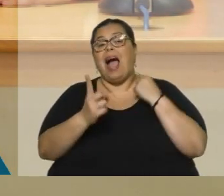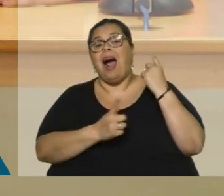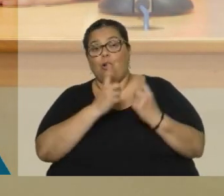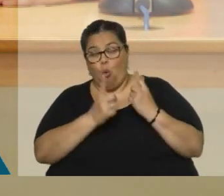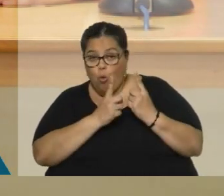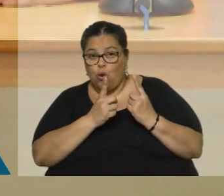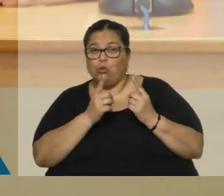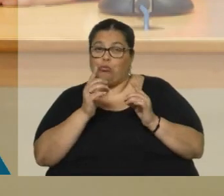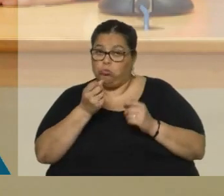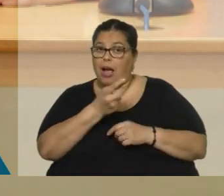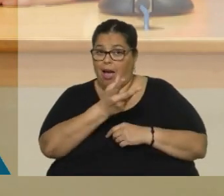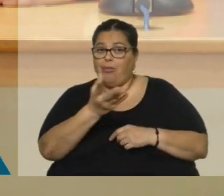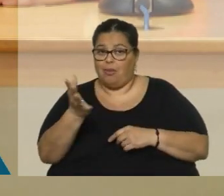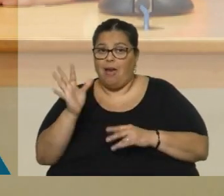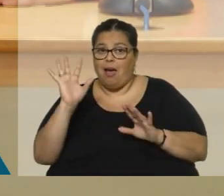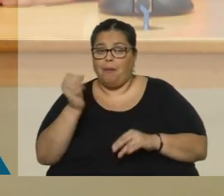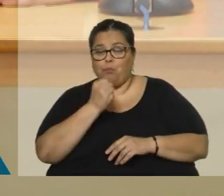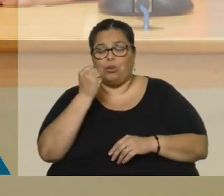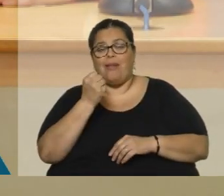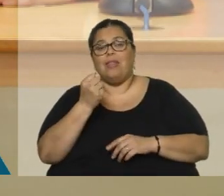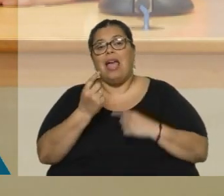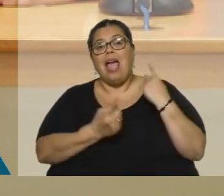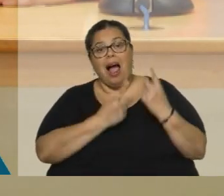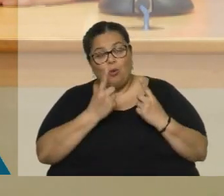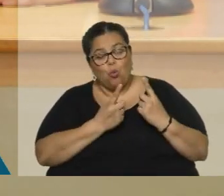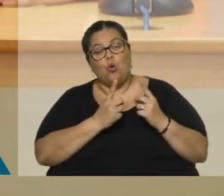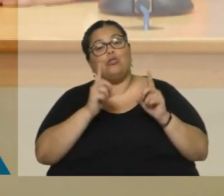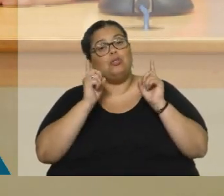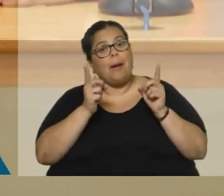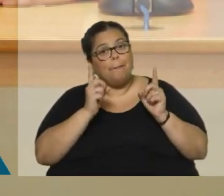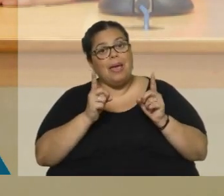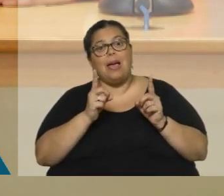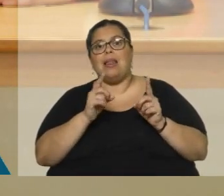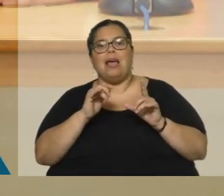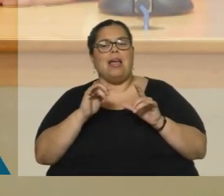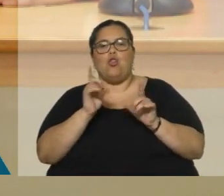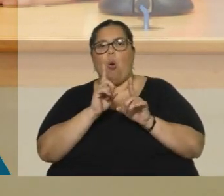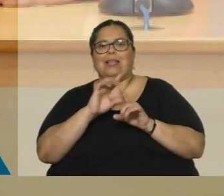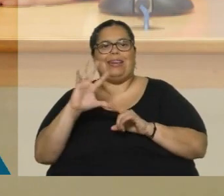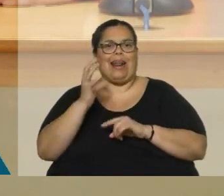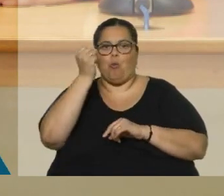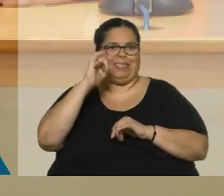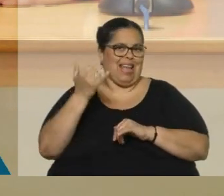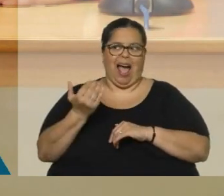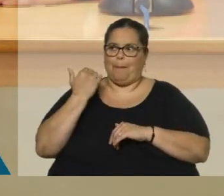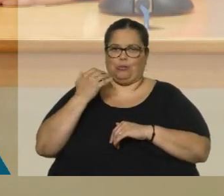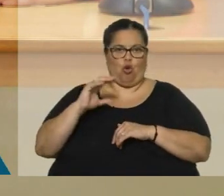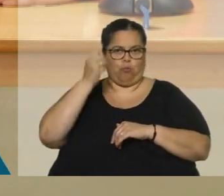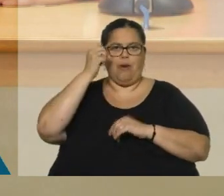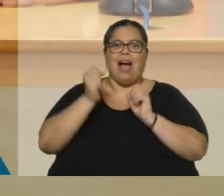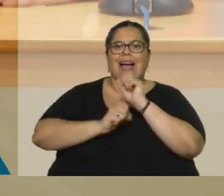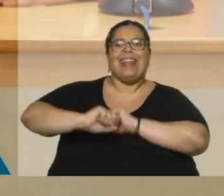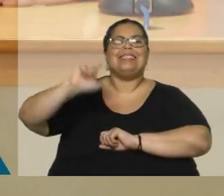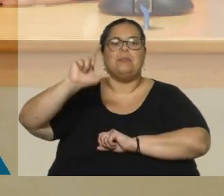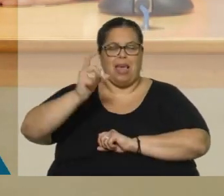bastante importante, van a tener ya no recuperación del poder adquisitivo, sino crecimiento